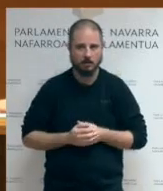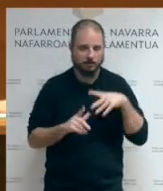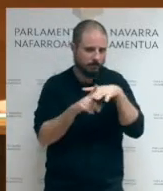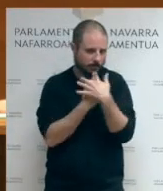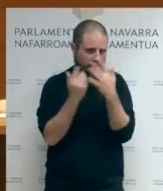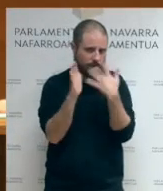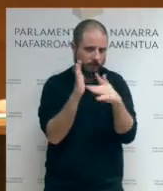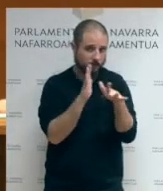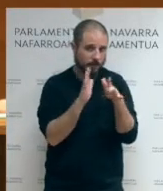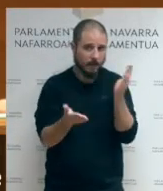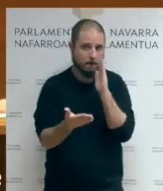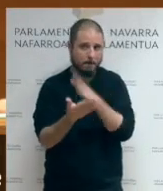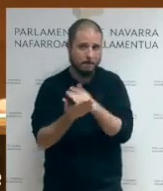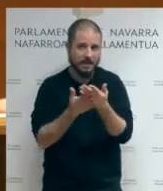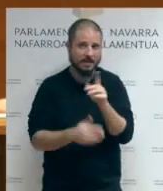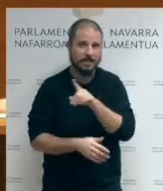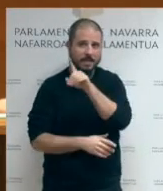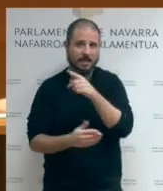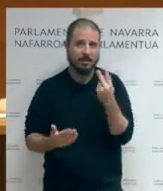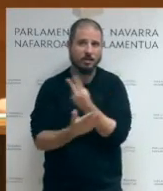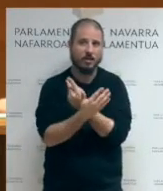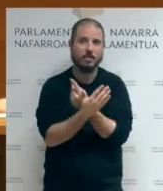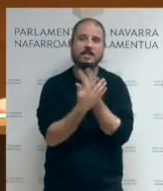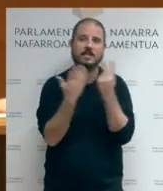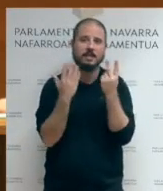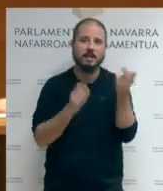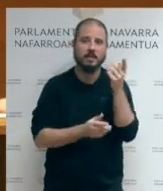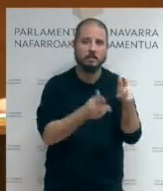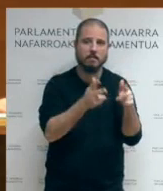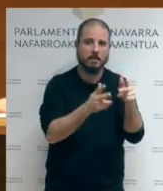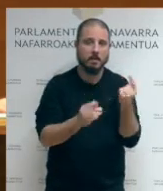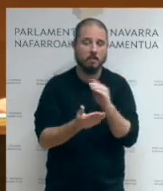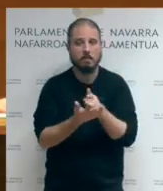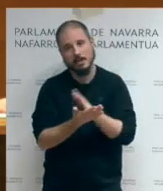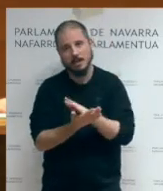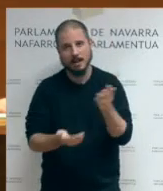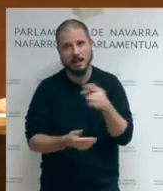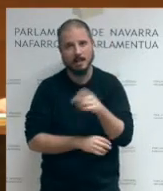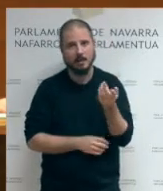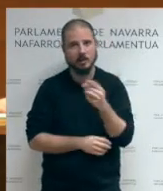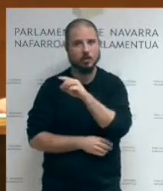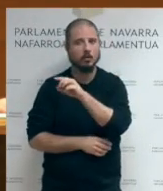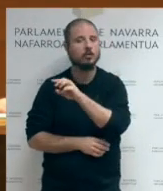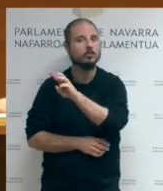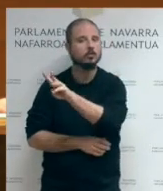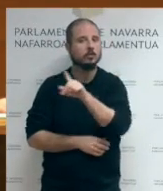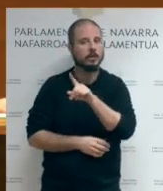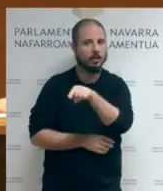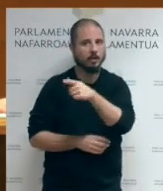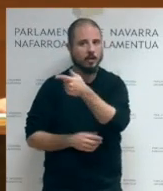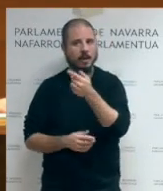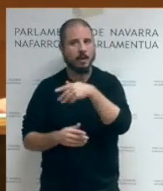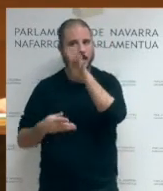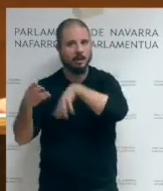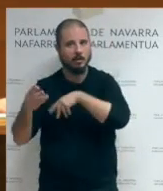más de la mitad de los 117 traspasos del País Vasco, casi un tercio de los 192 traspasos de Cataluña y